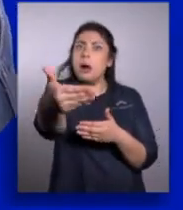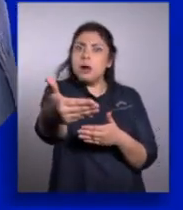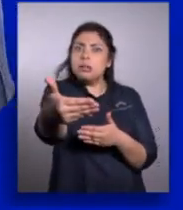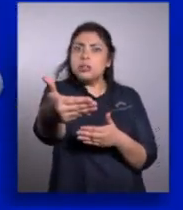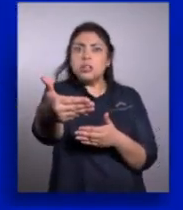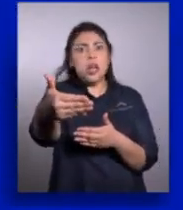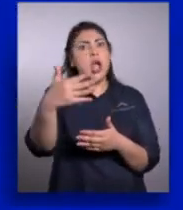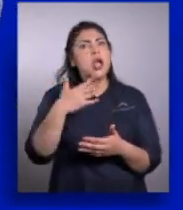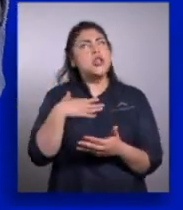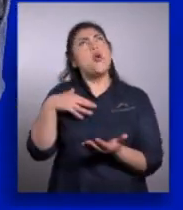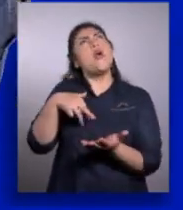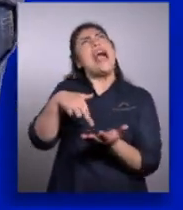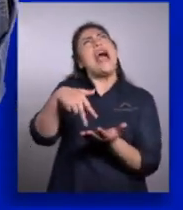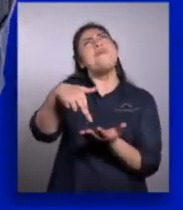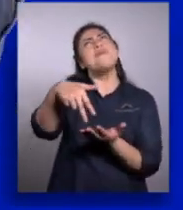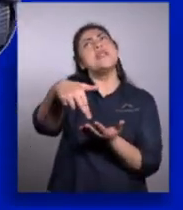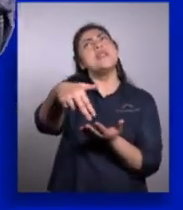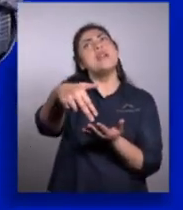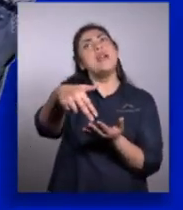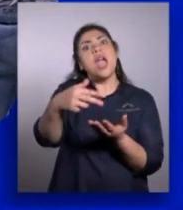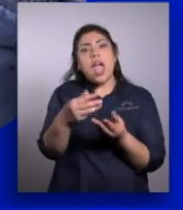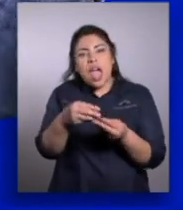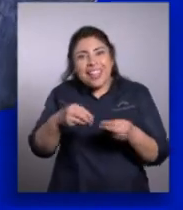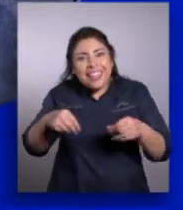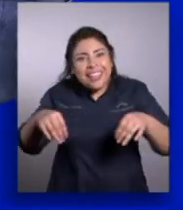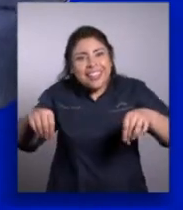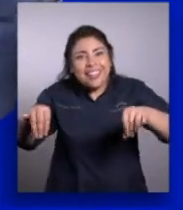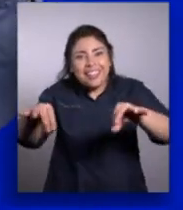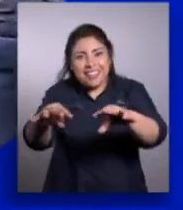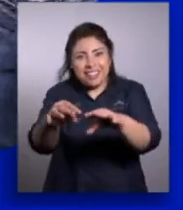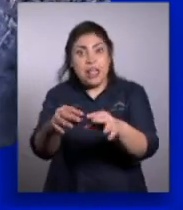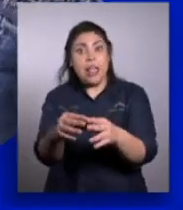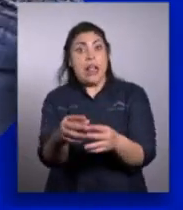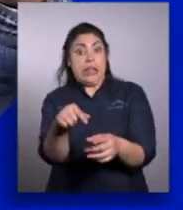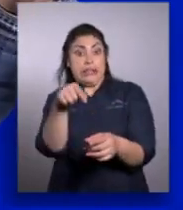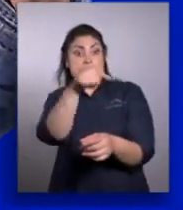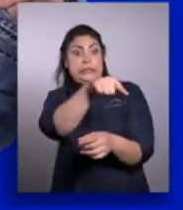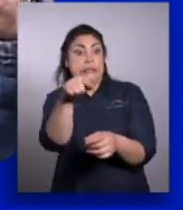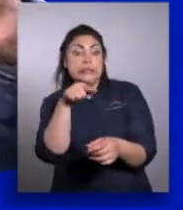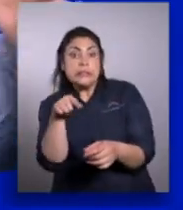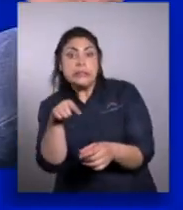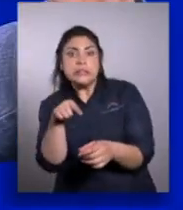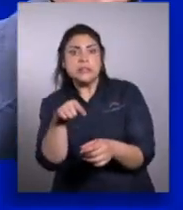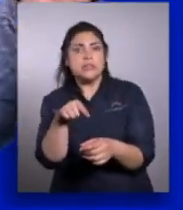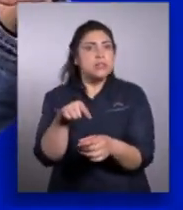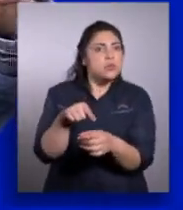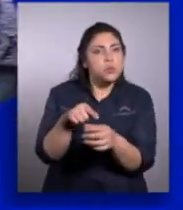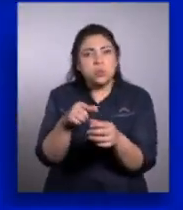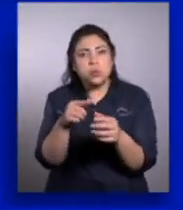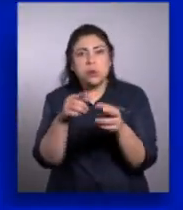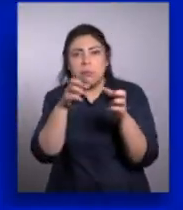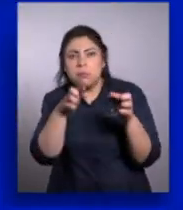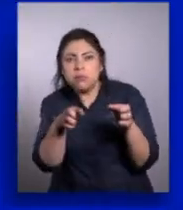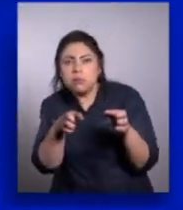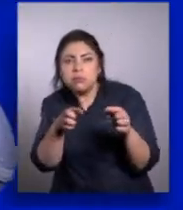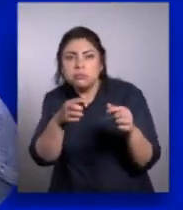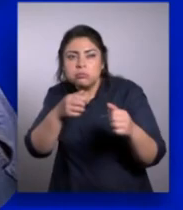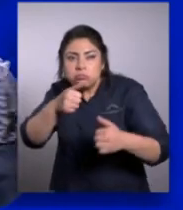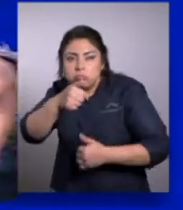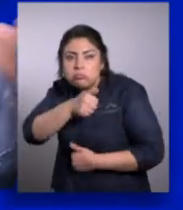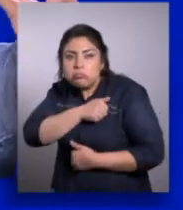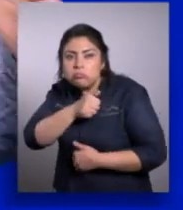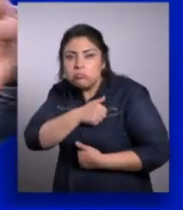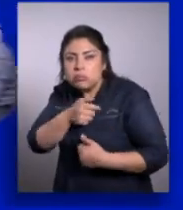dicho yo voy a caminar por un valle de sombra de muerte donde nos pueden tener que tender una emboscada donde nos están esperando donde el malvado el